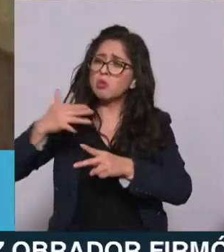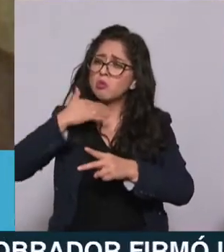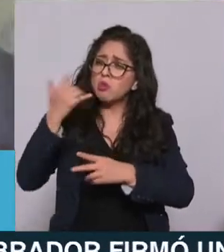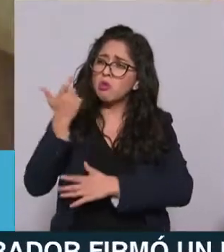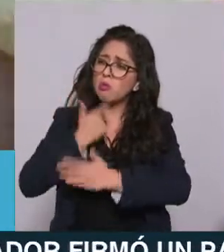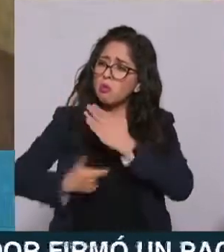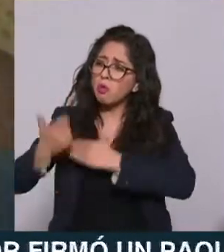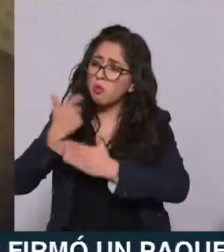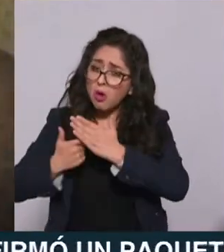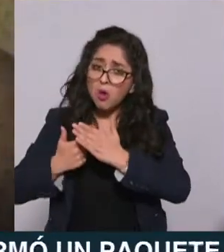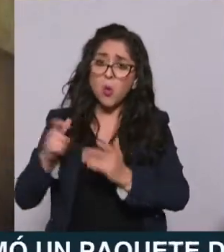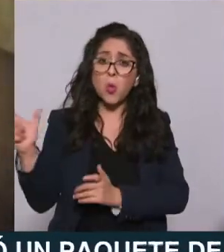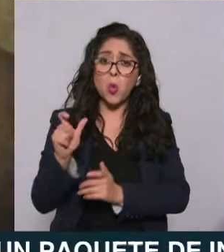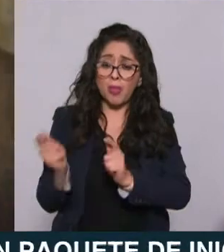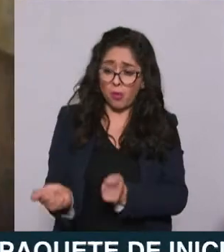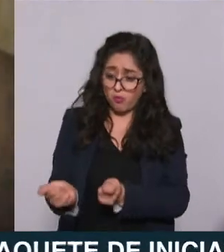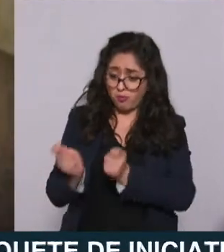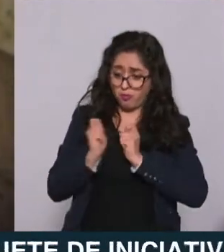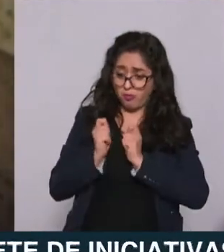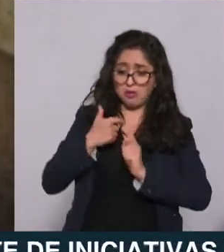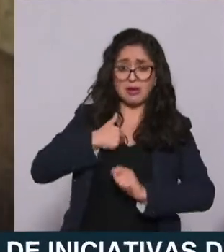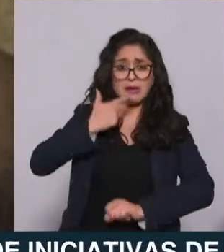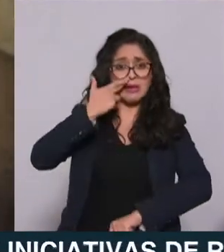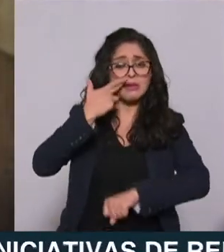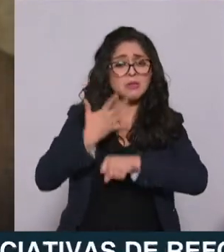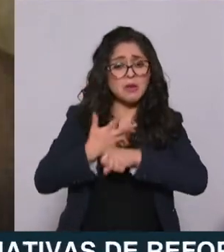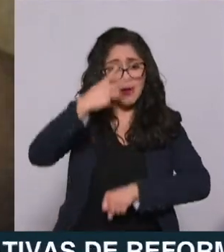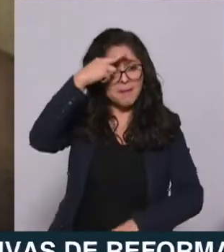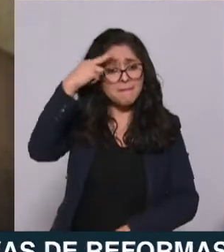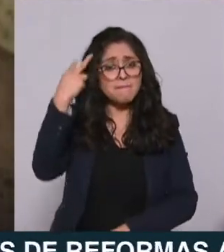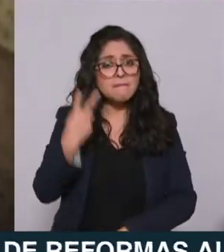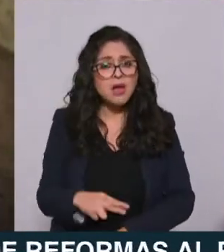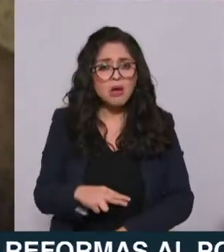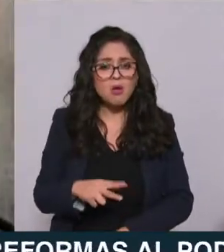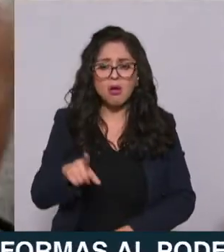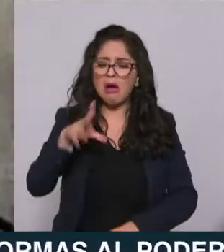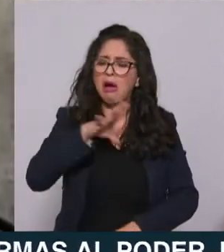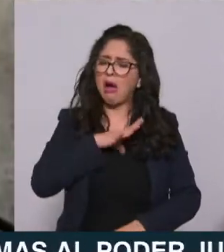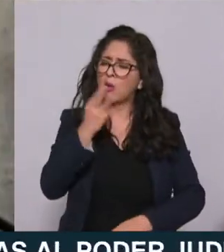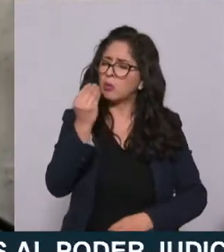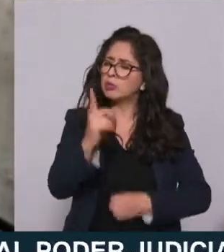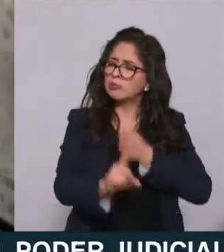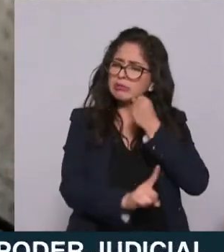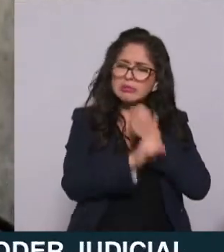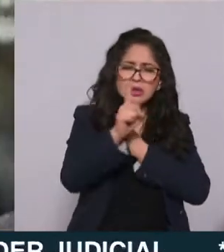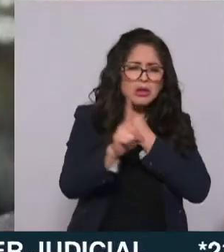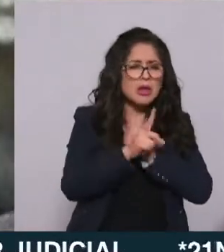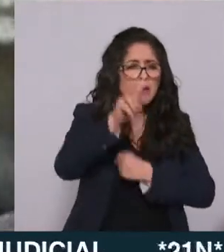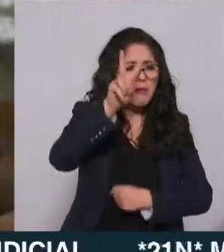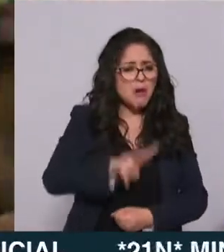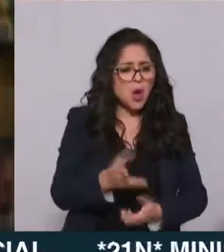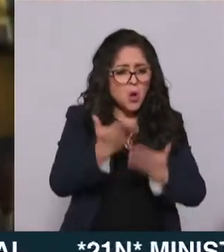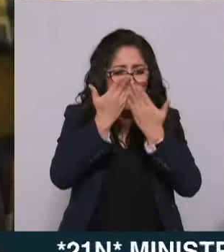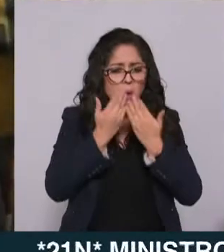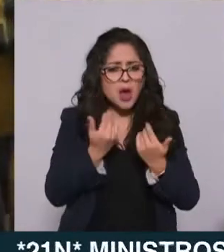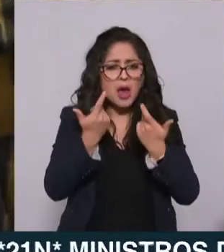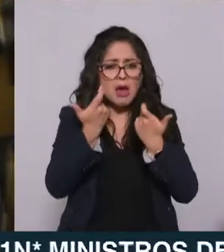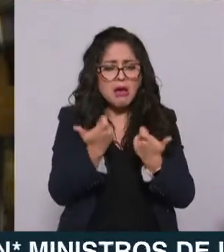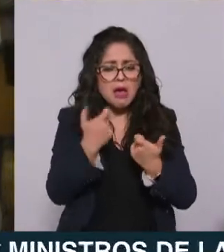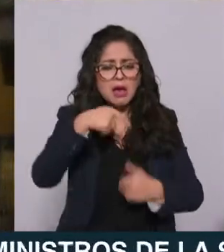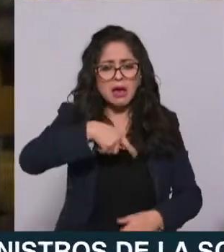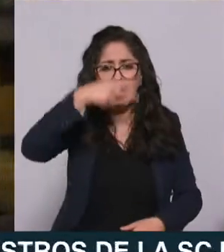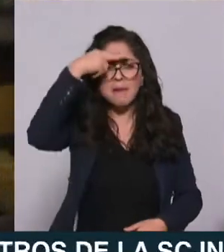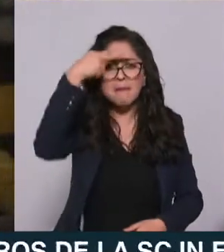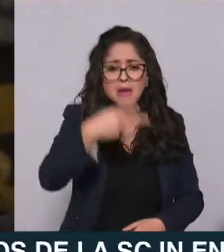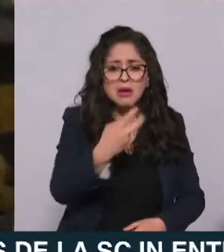problemas, sobre todo con una ruina financiera, una situación muy grave, pero no ha